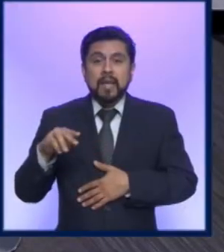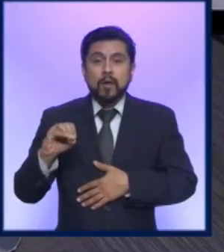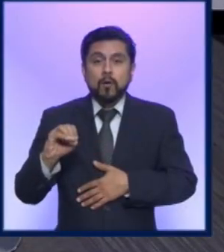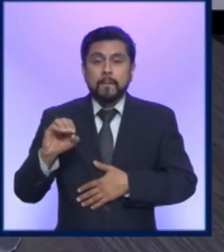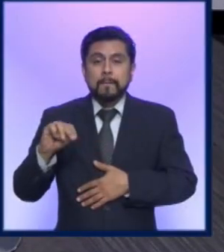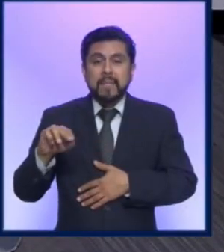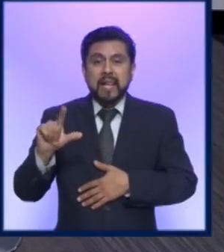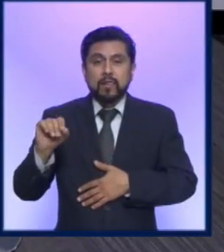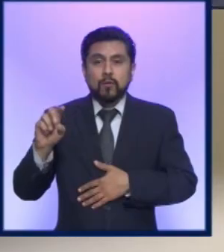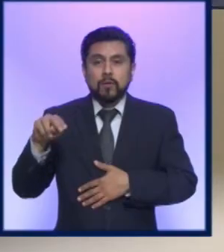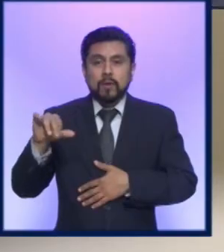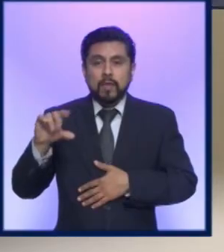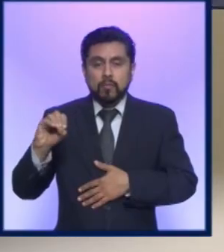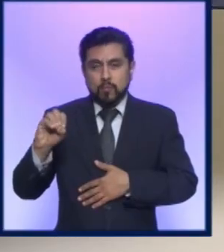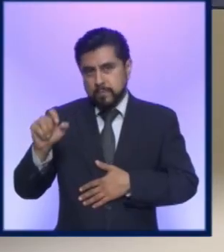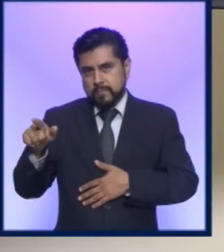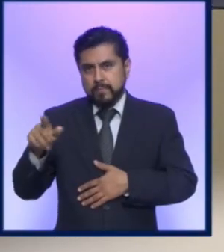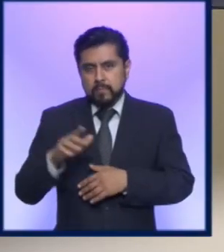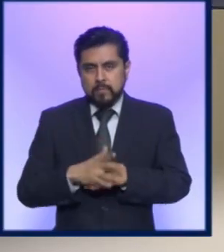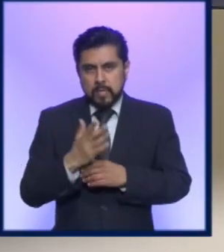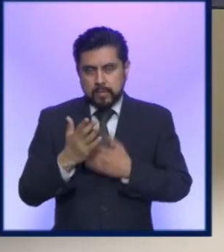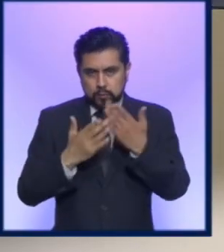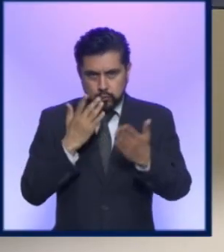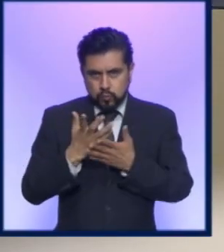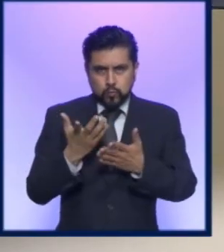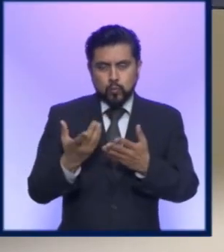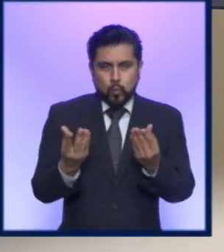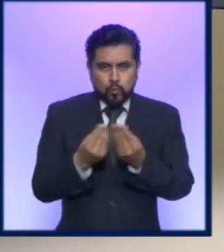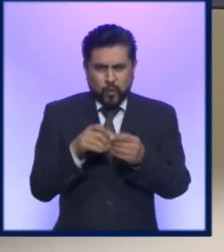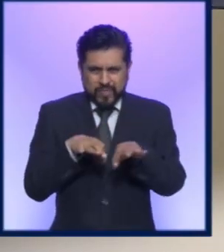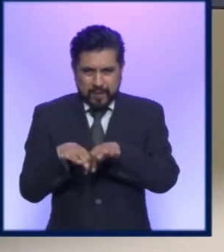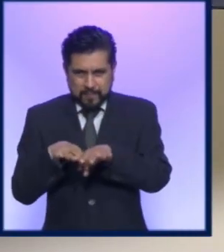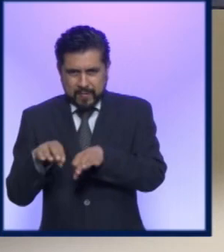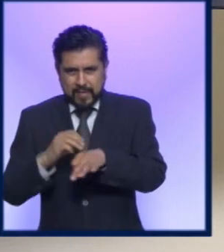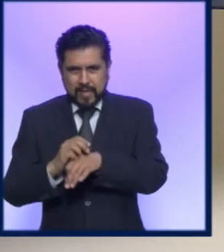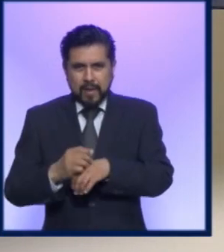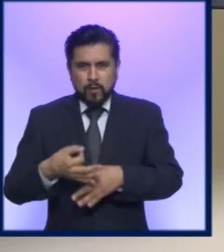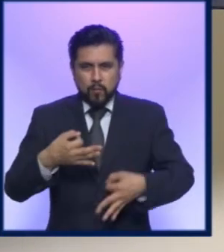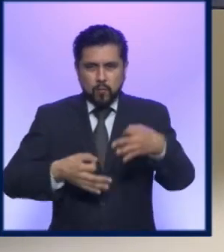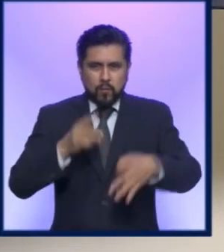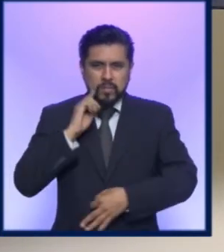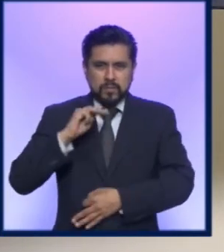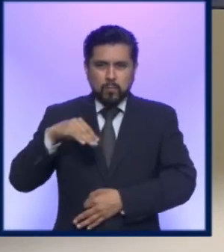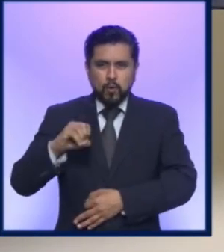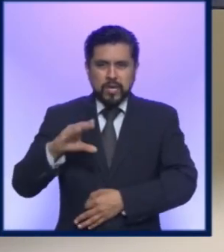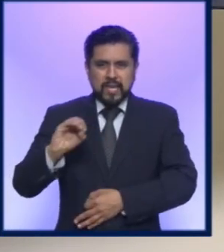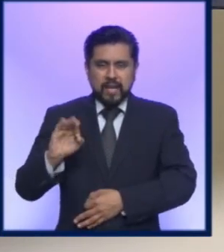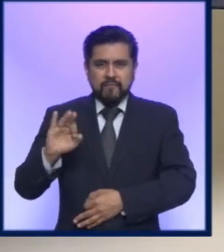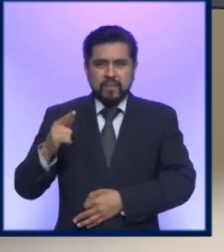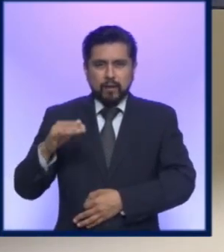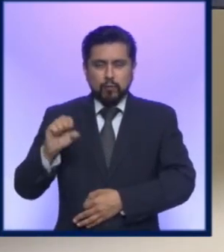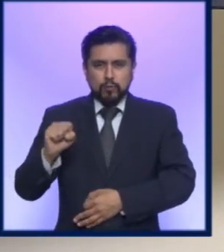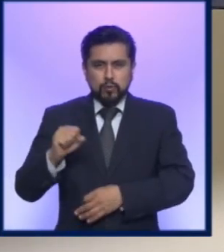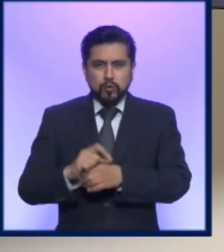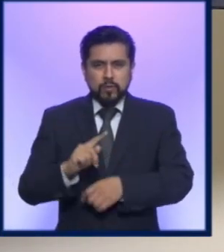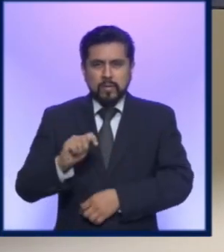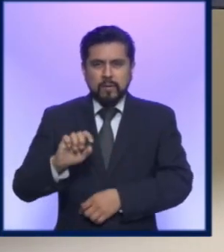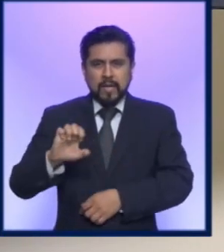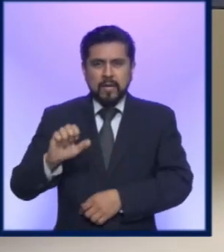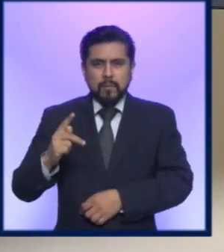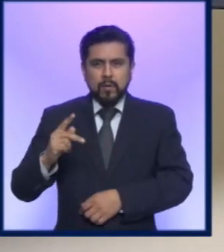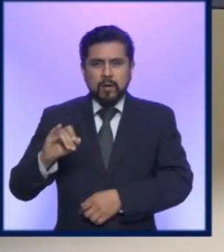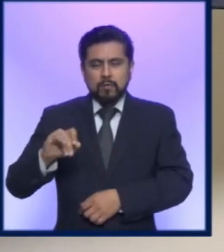Hernández secretario estudio y cuenta en la ponencia de la magistrada Mica Soto fregoso del tribunal electoral del poder judicial de la